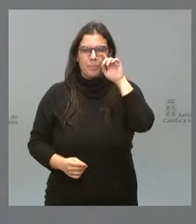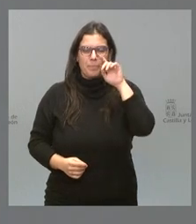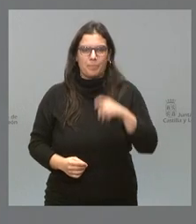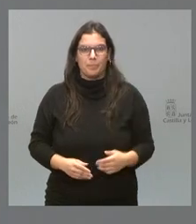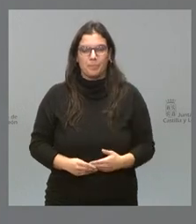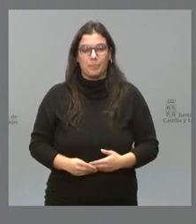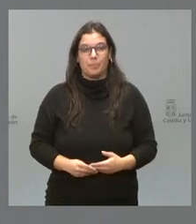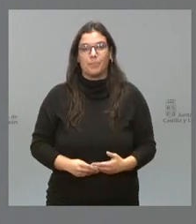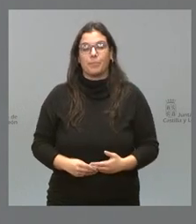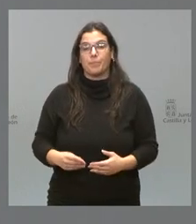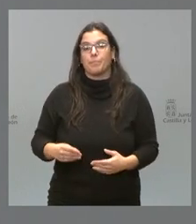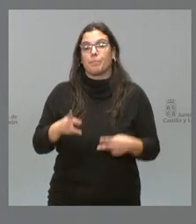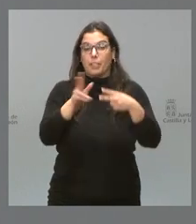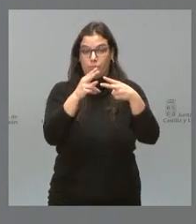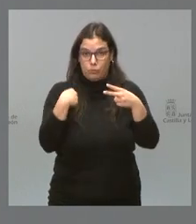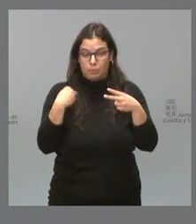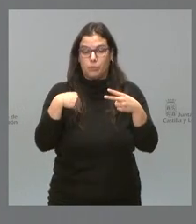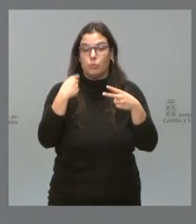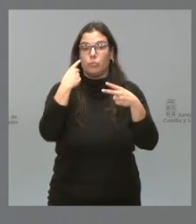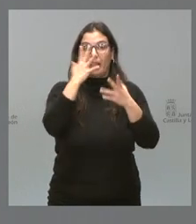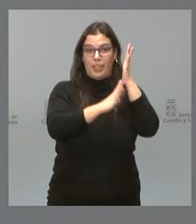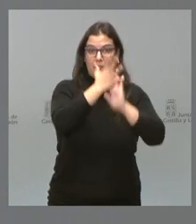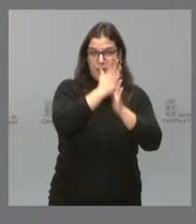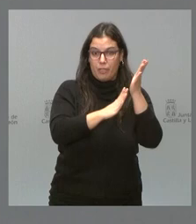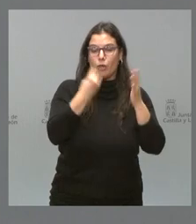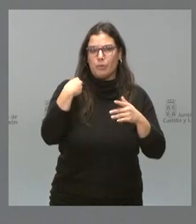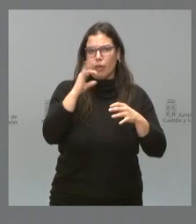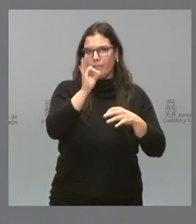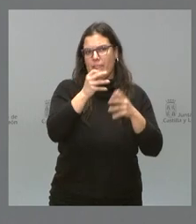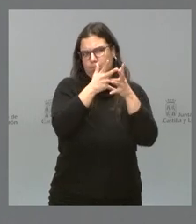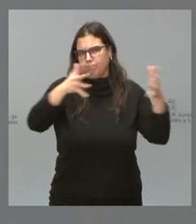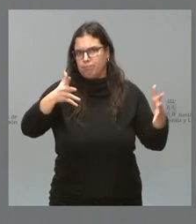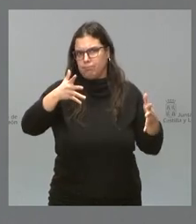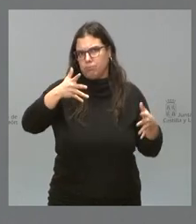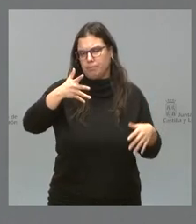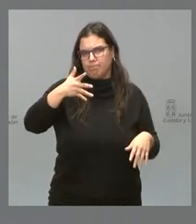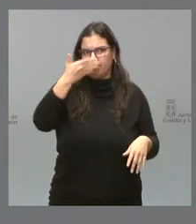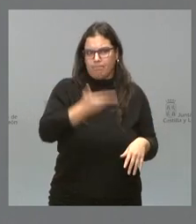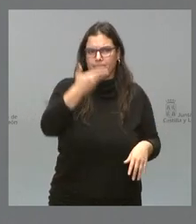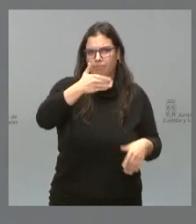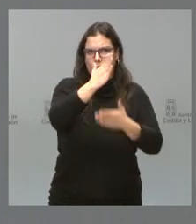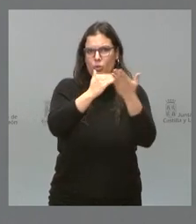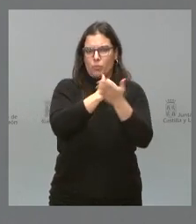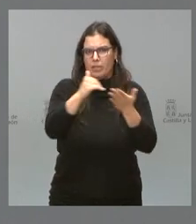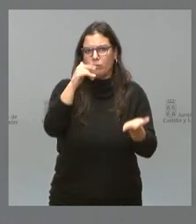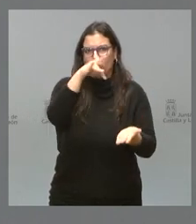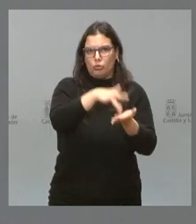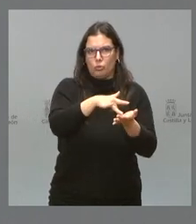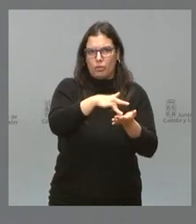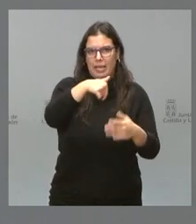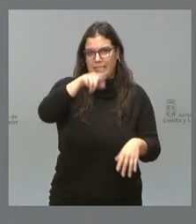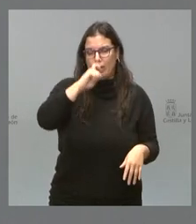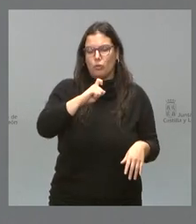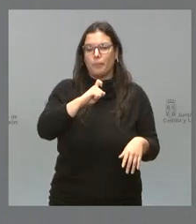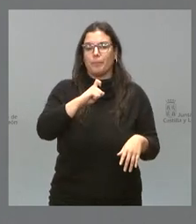las dos cuestiones que usted plantea el incendio del teleno que es verdad que fue de los más grandes más relevantes de la comunidad en el año que Ahora